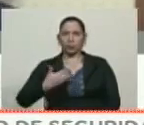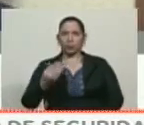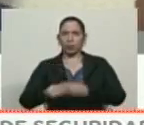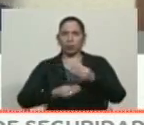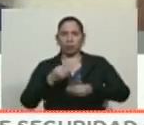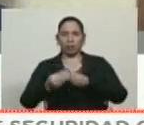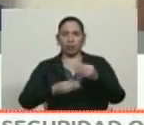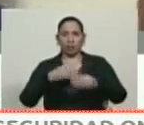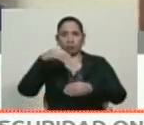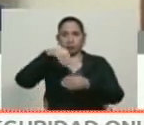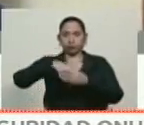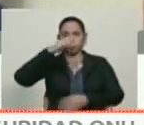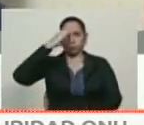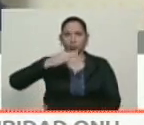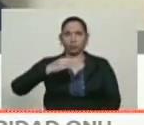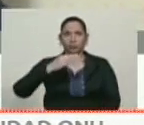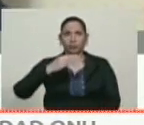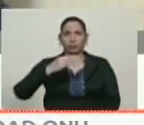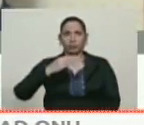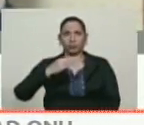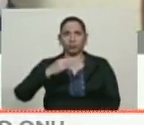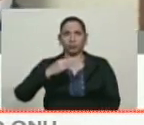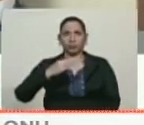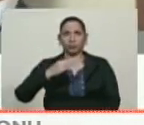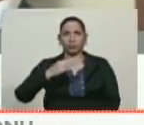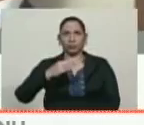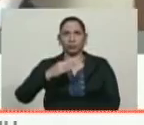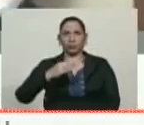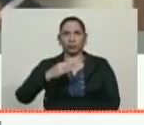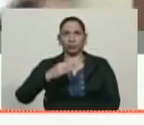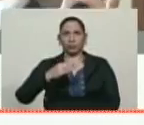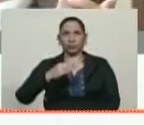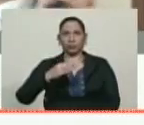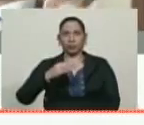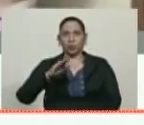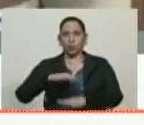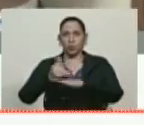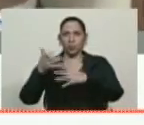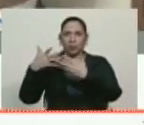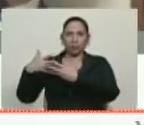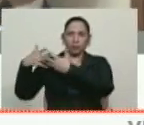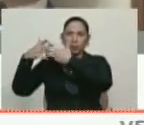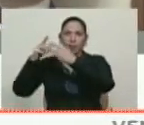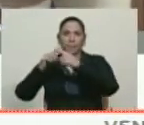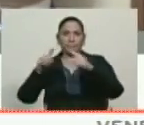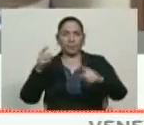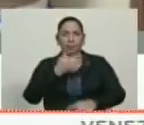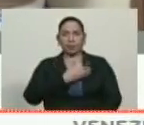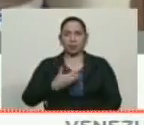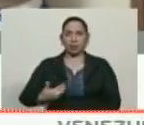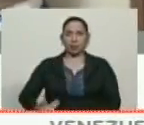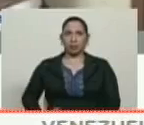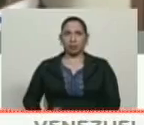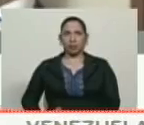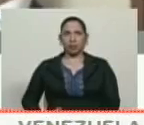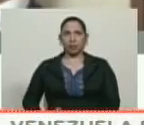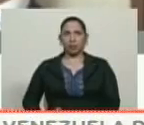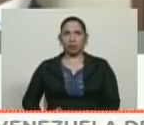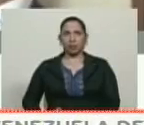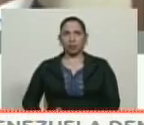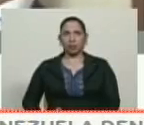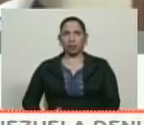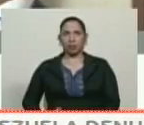una intervención militar directa a Venezuela por parte de los Estados Unidos? Pero el presidente Trump ha dicho y sus